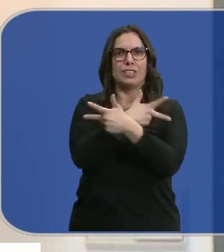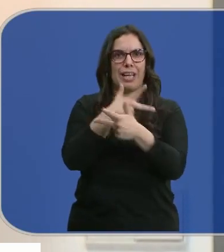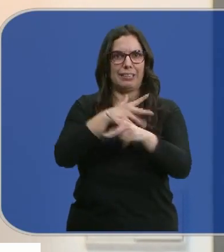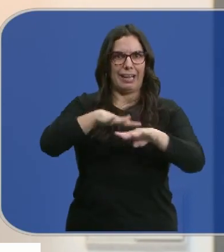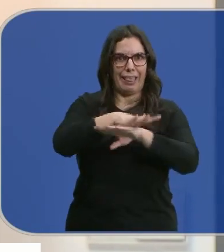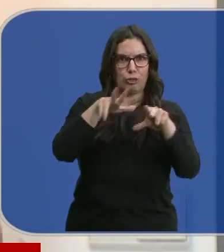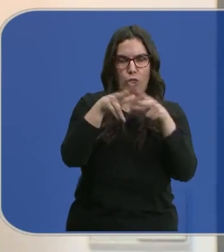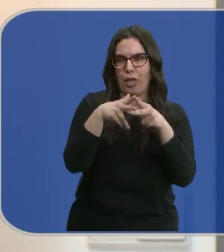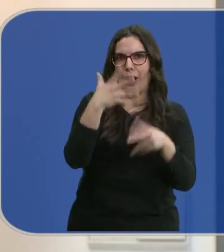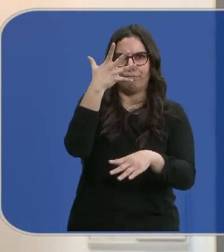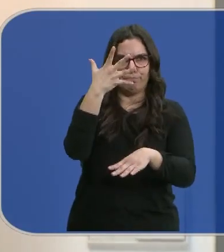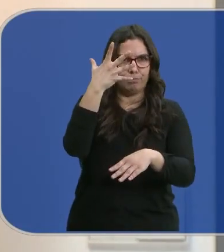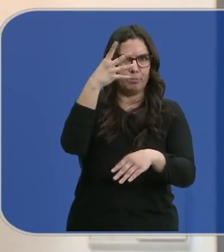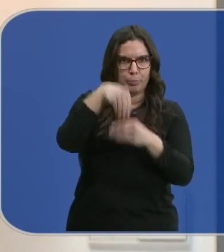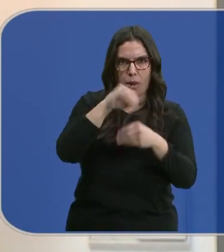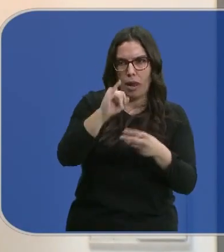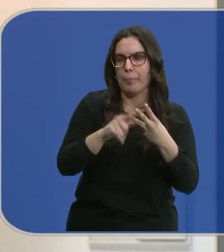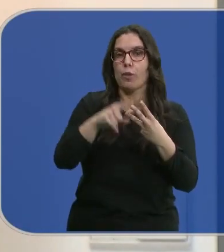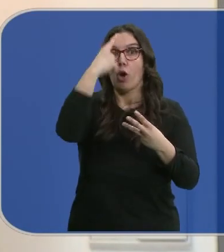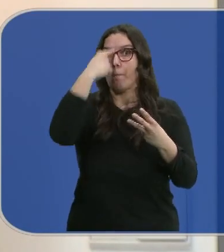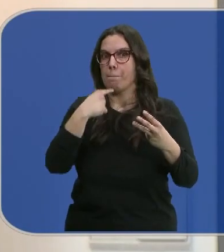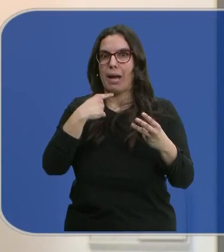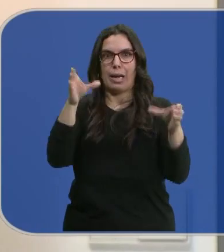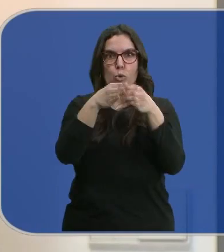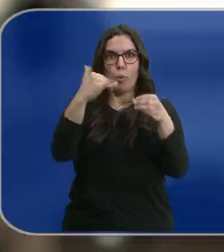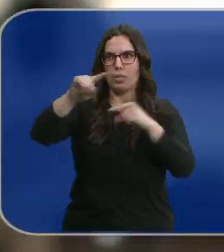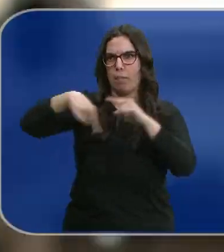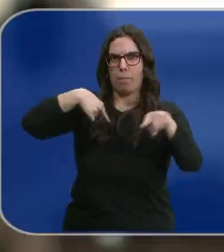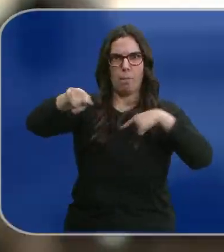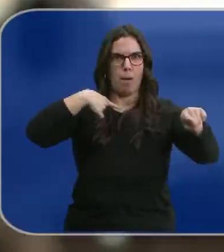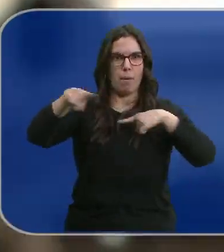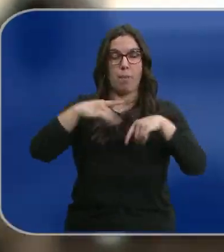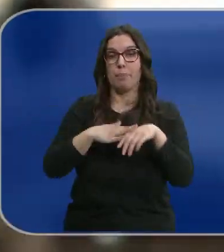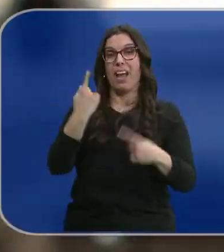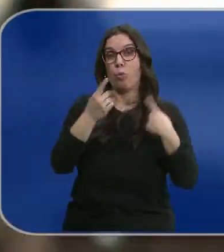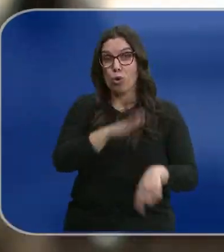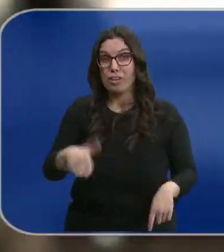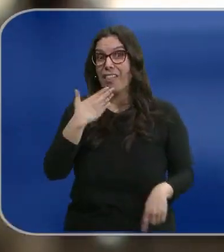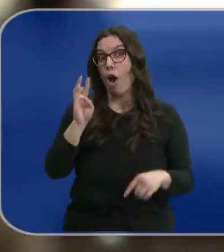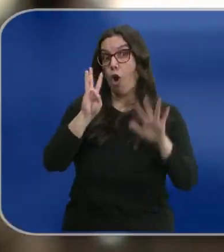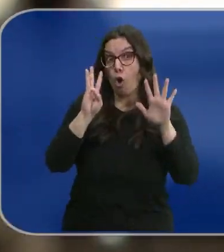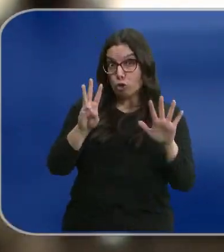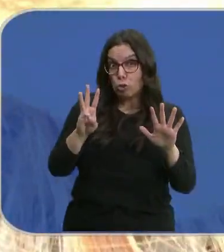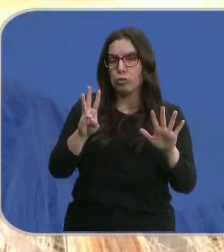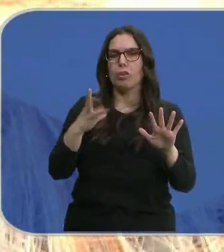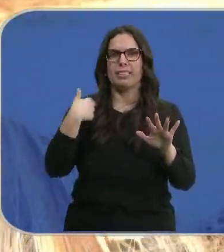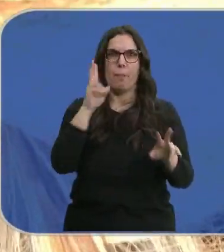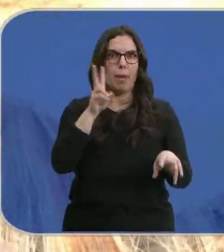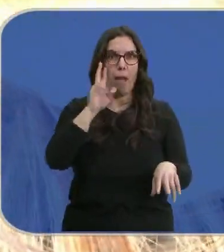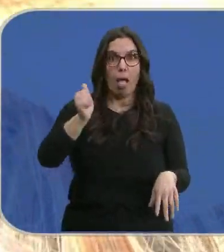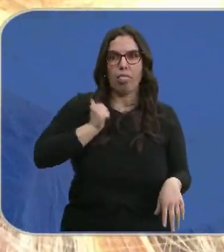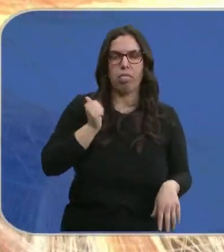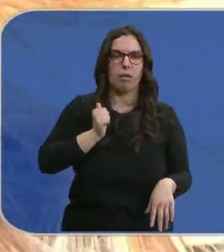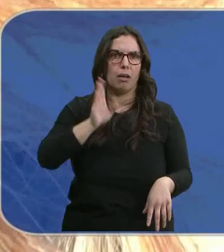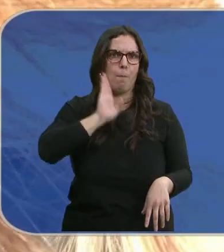o de imágenes que les llegan a través de grupos de WhatsApp. Hay niños que a los 8 años ven porno accidentalmente. A